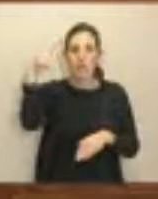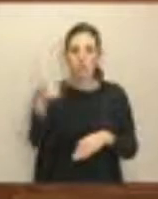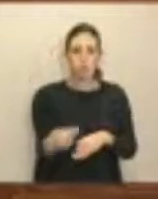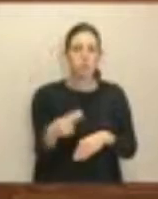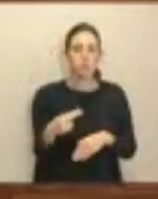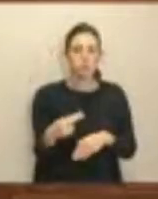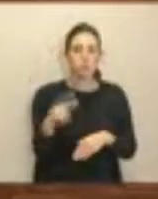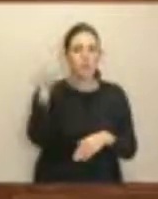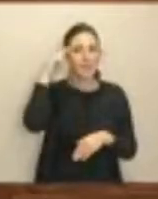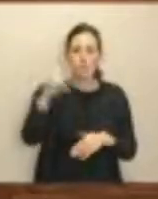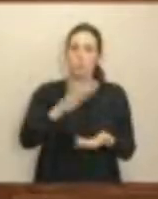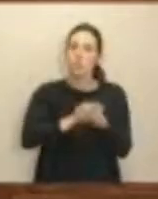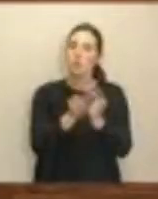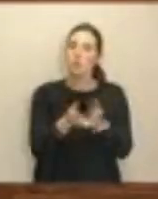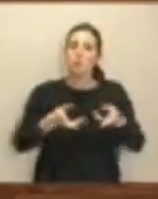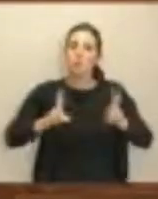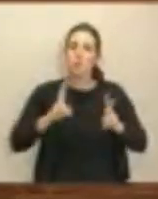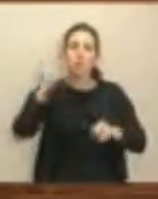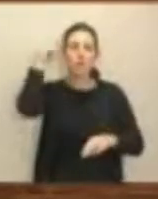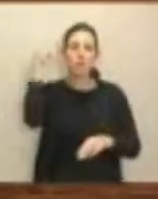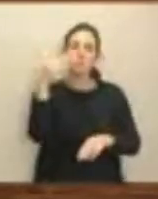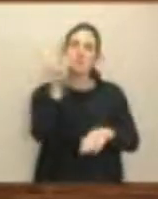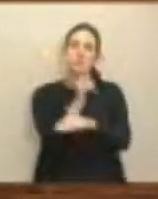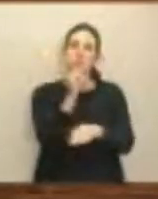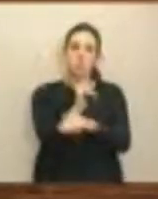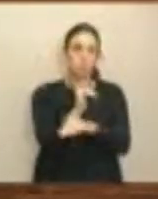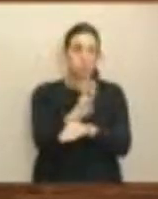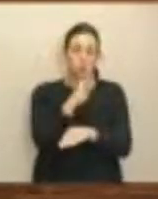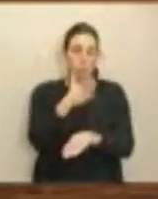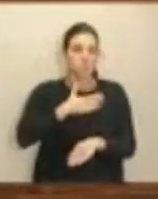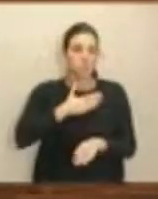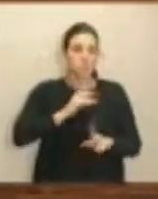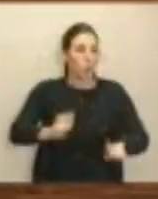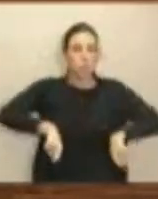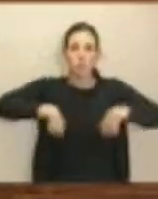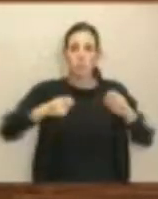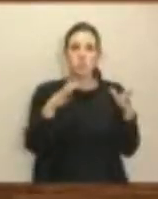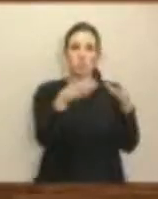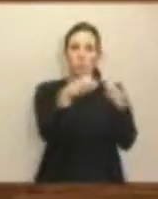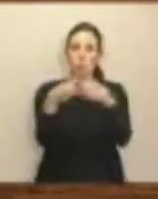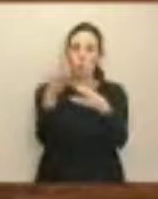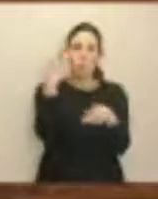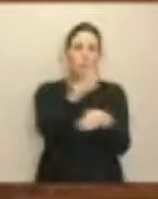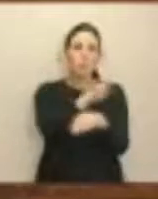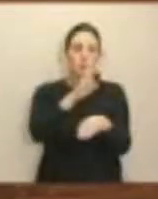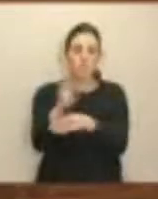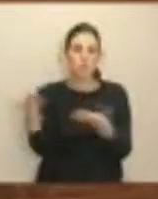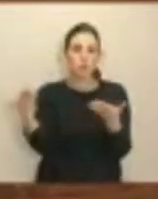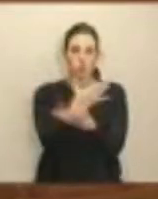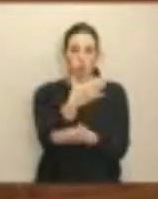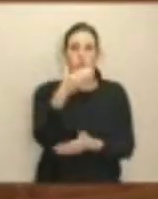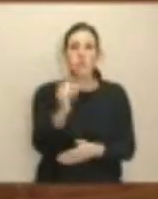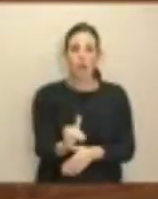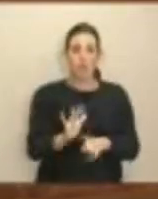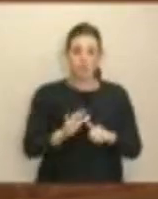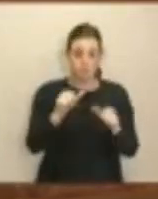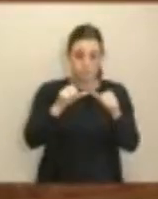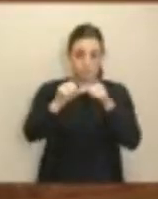respeto democrático e institucional que, naturalmente, tienen los diversos grupos parlamentarios. Y, a partir